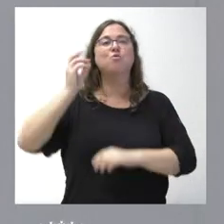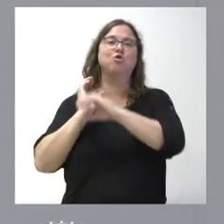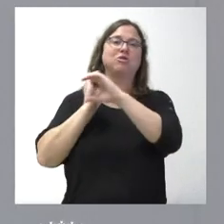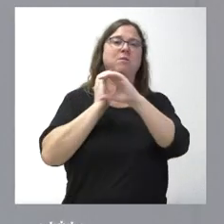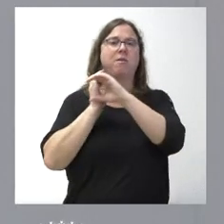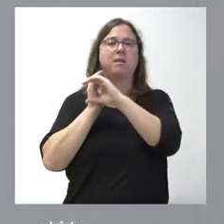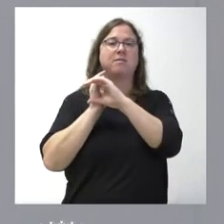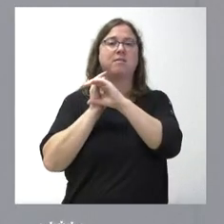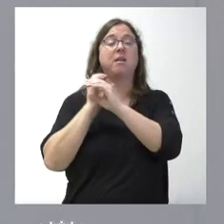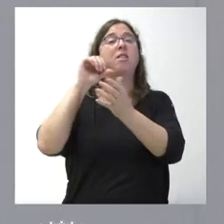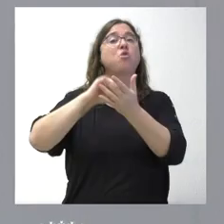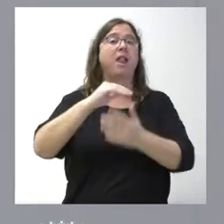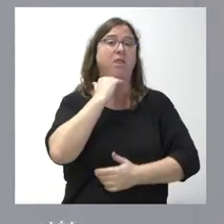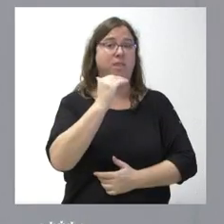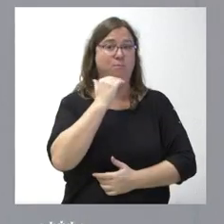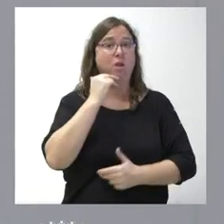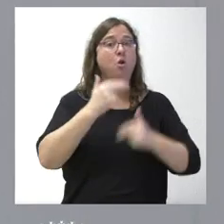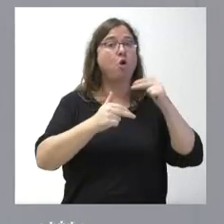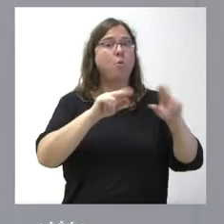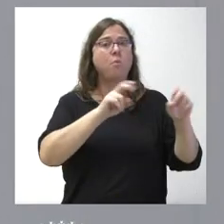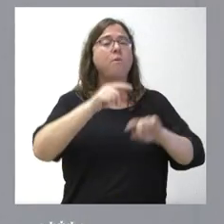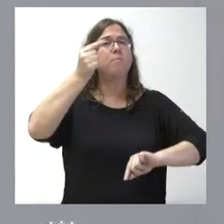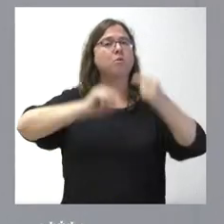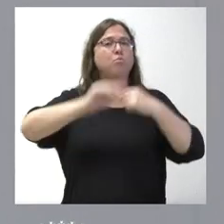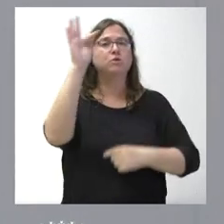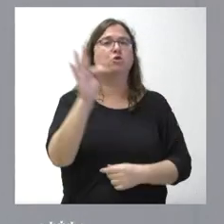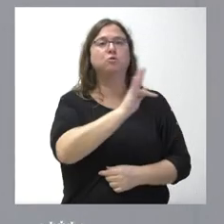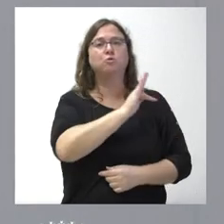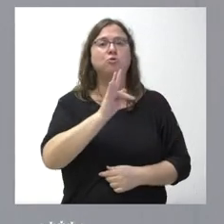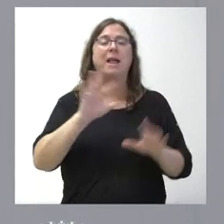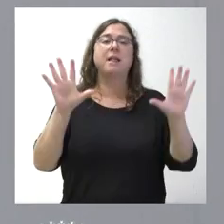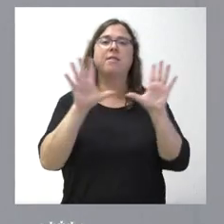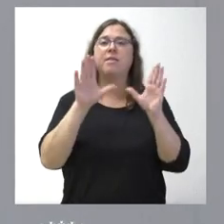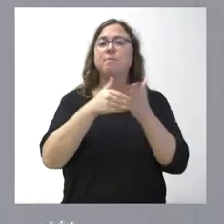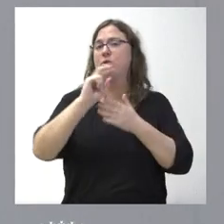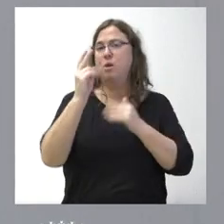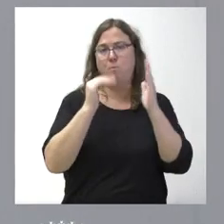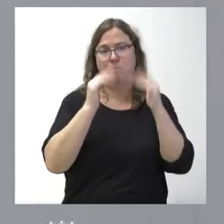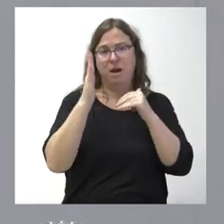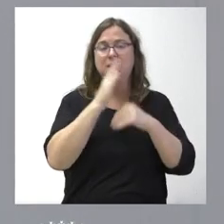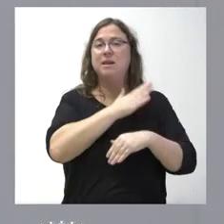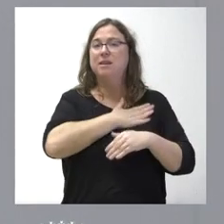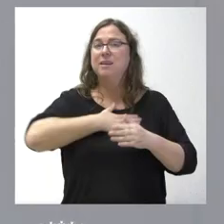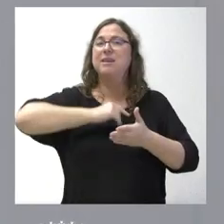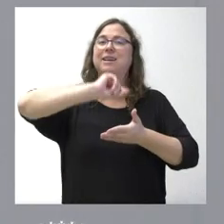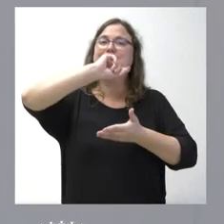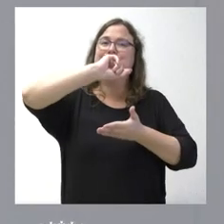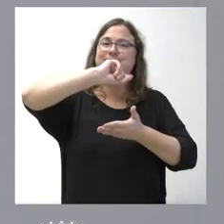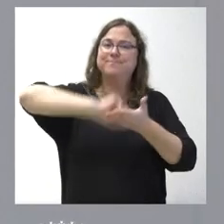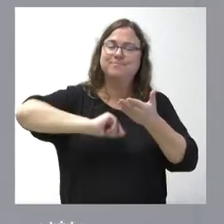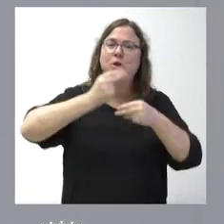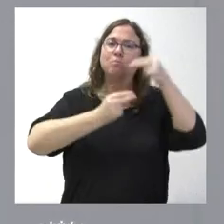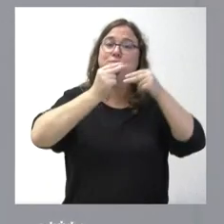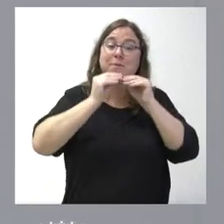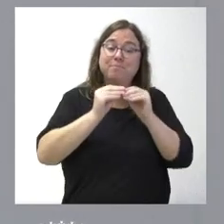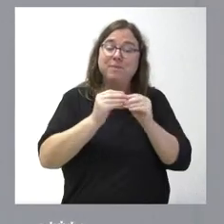Zamora esta nueva obra va a tener un presupuesto total de más de 10 millones de euros y pretende la construcción de un nuevo equipamiento en el mismo lugar